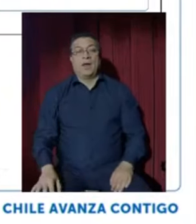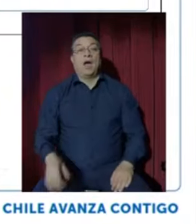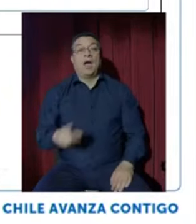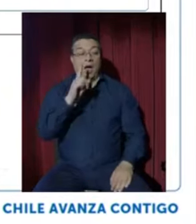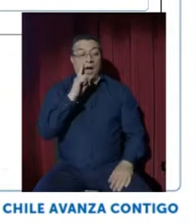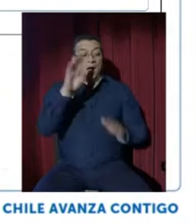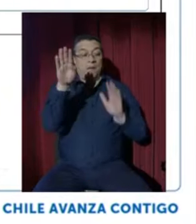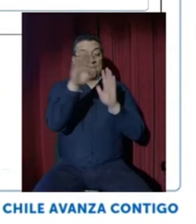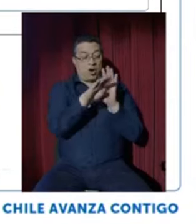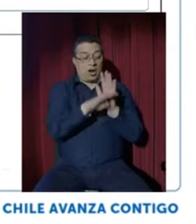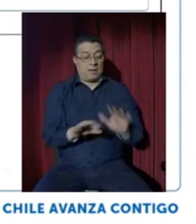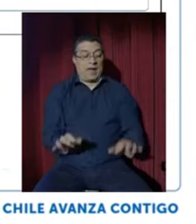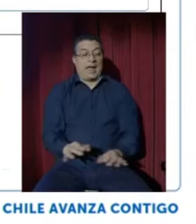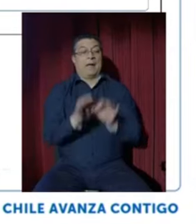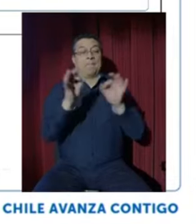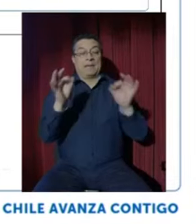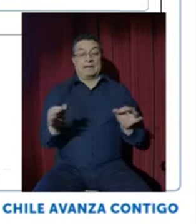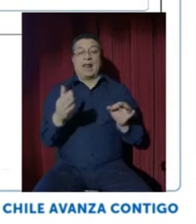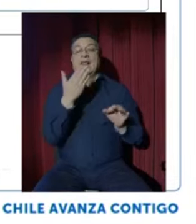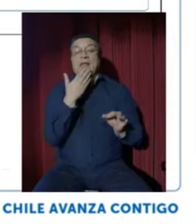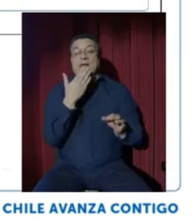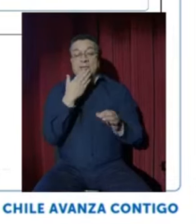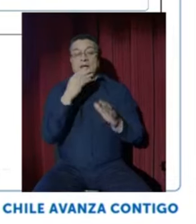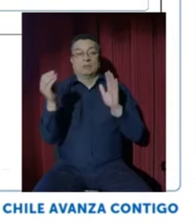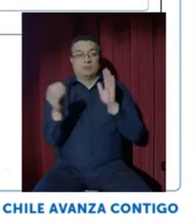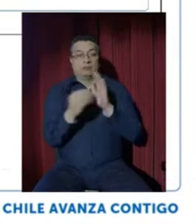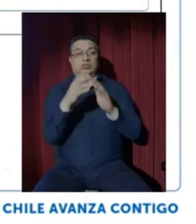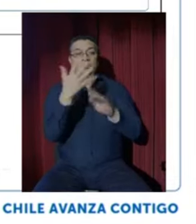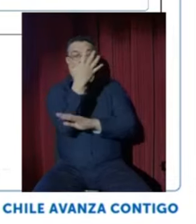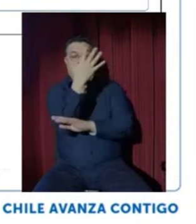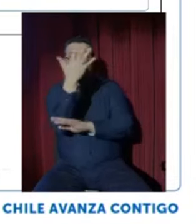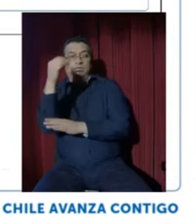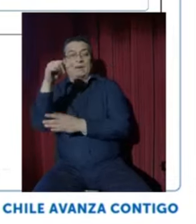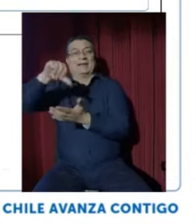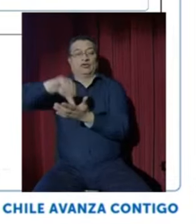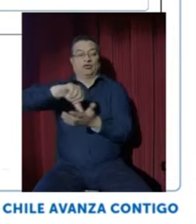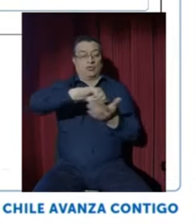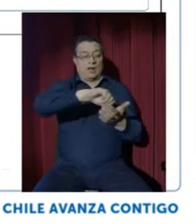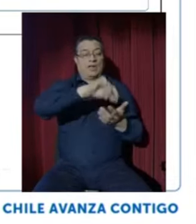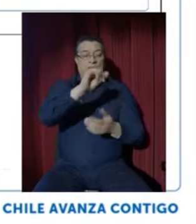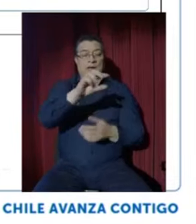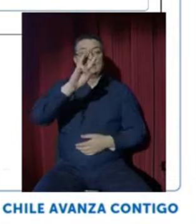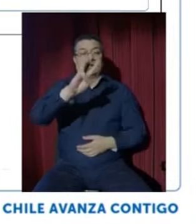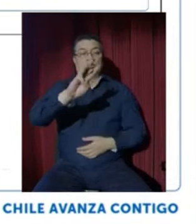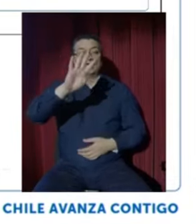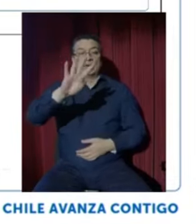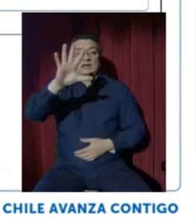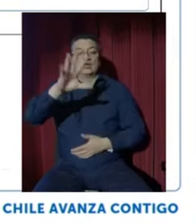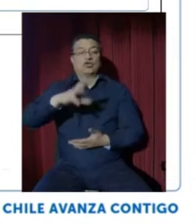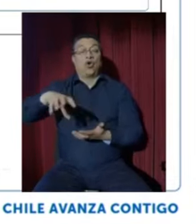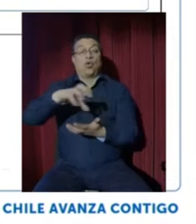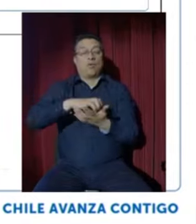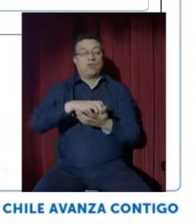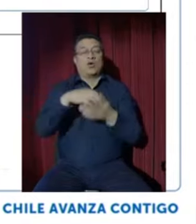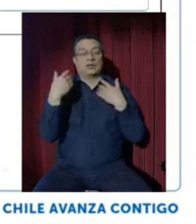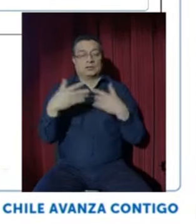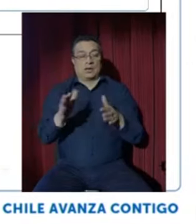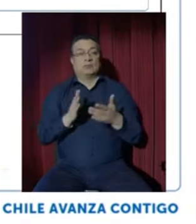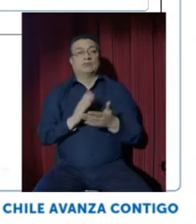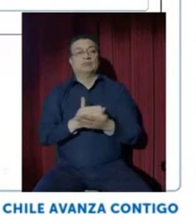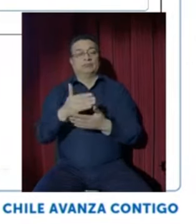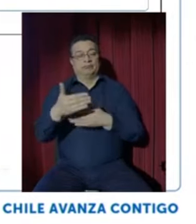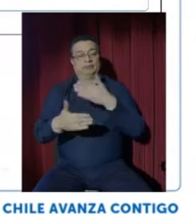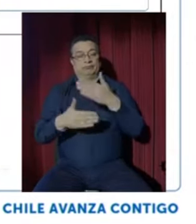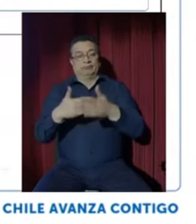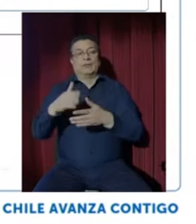programa especial también eh los hitos de arborización urbana 345 comunas en las cuales se ha implementado alguna